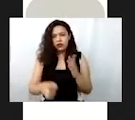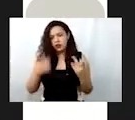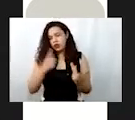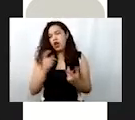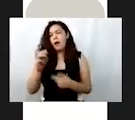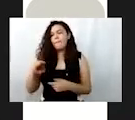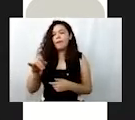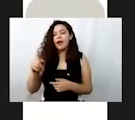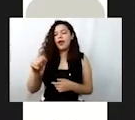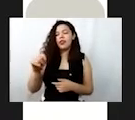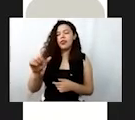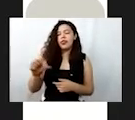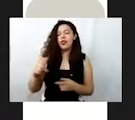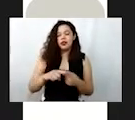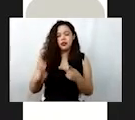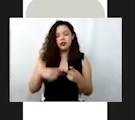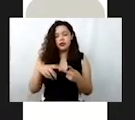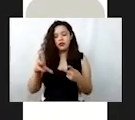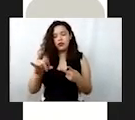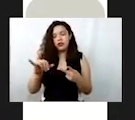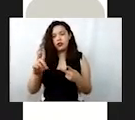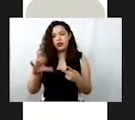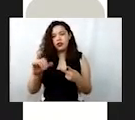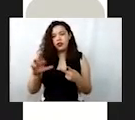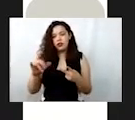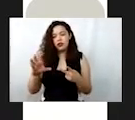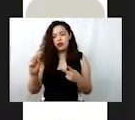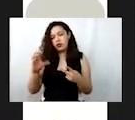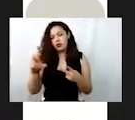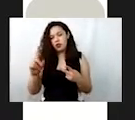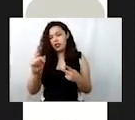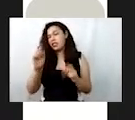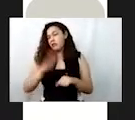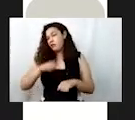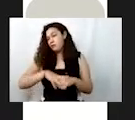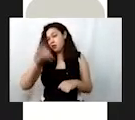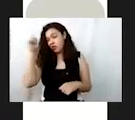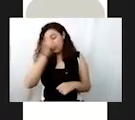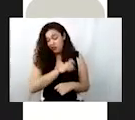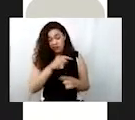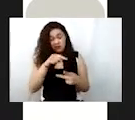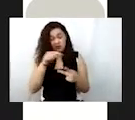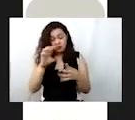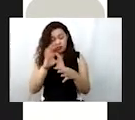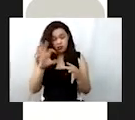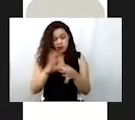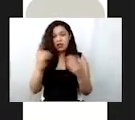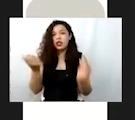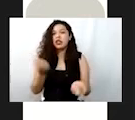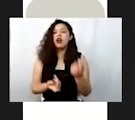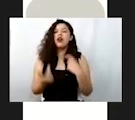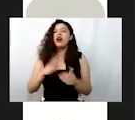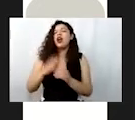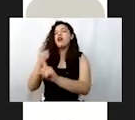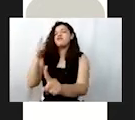metas y hasta los indicadores de los ODS que son un poquito más complicados y hay quien únicamente se va al objetivo en